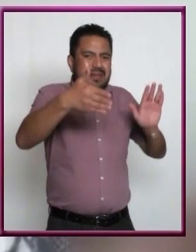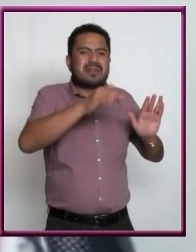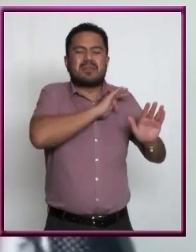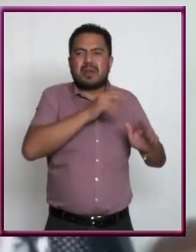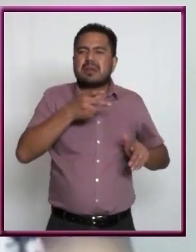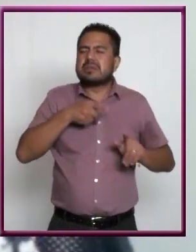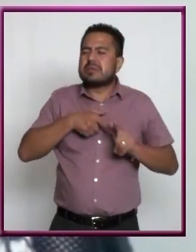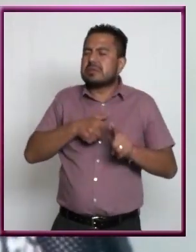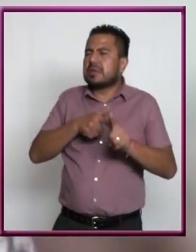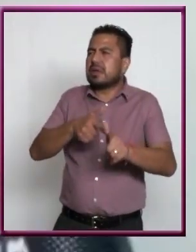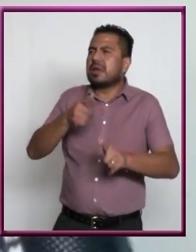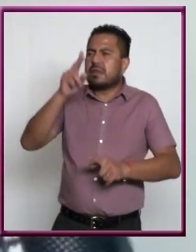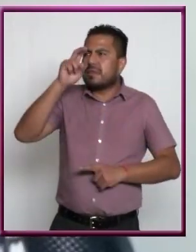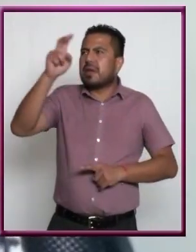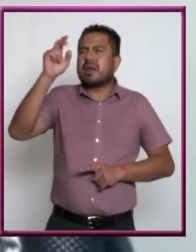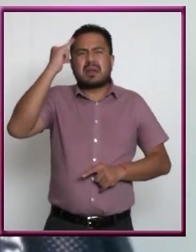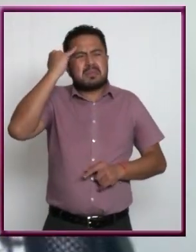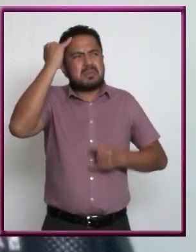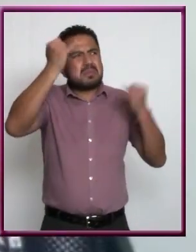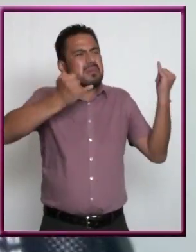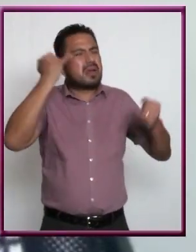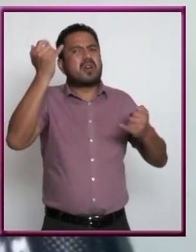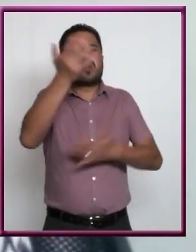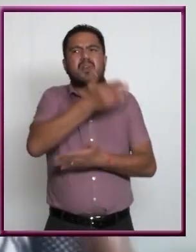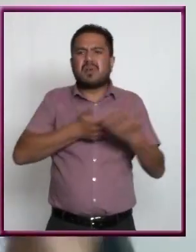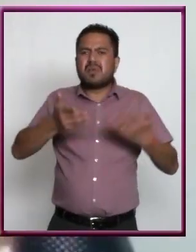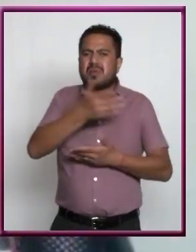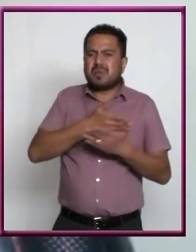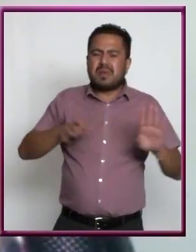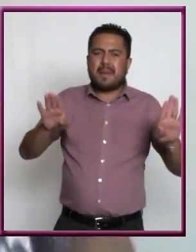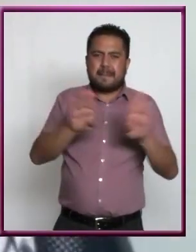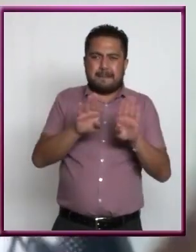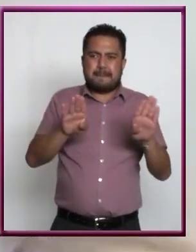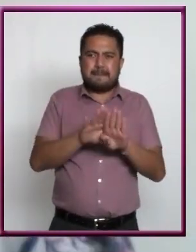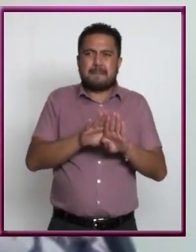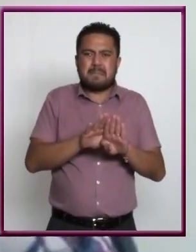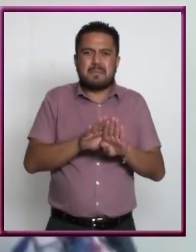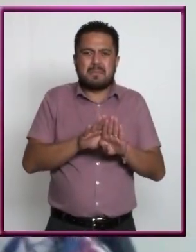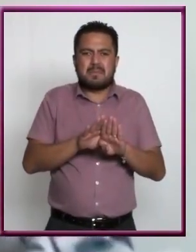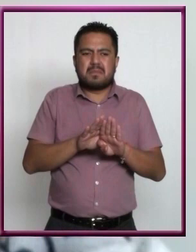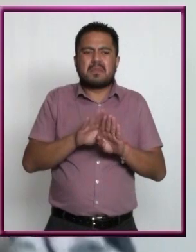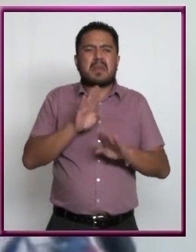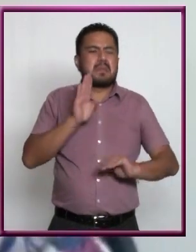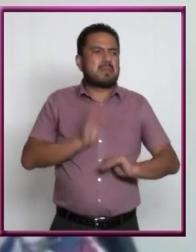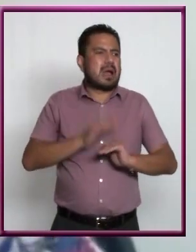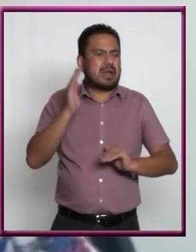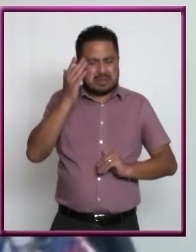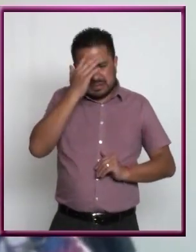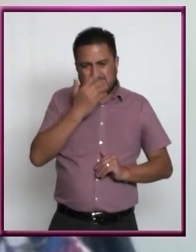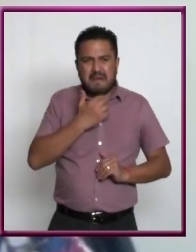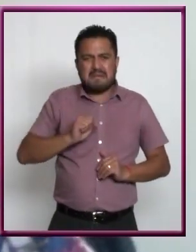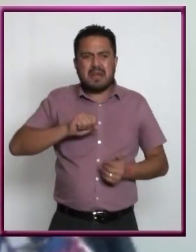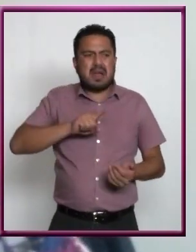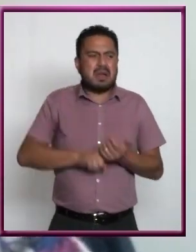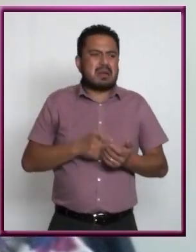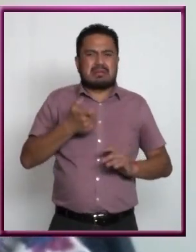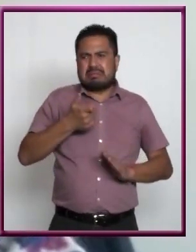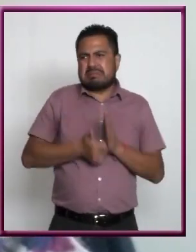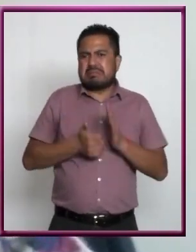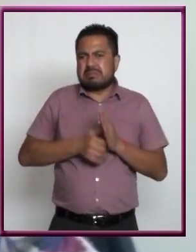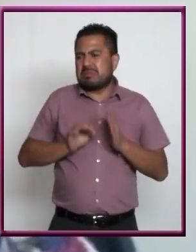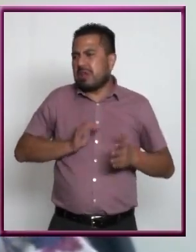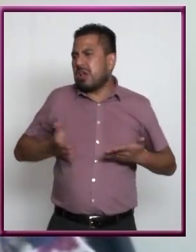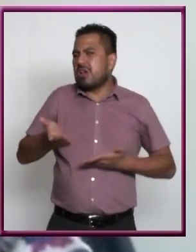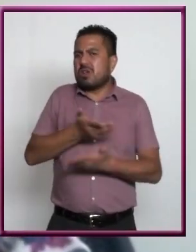poder seguir viajando, imaginando, conviviendo de una manera pues, mucho más fácil, a veces económica. Se